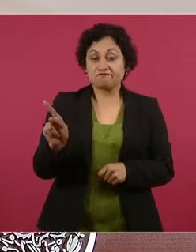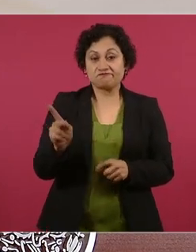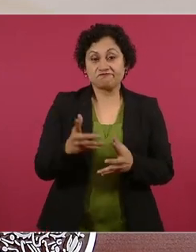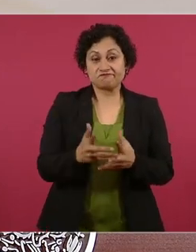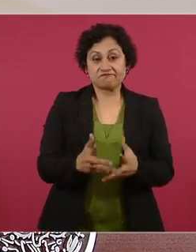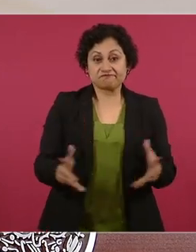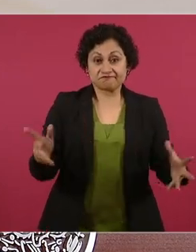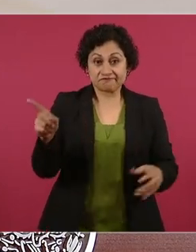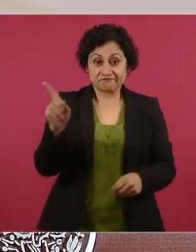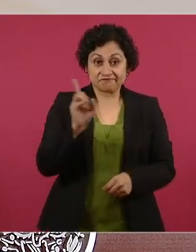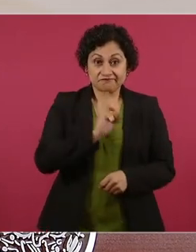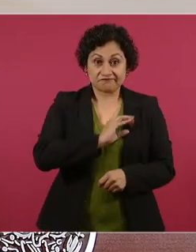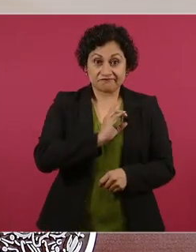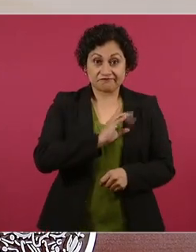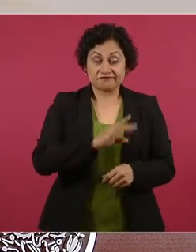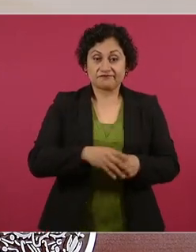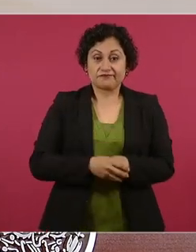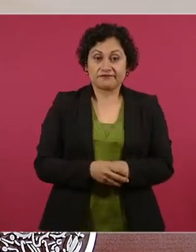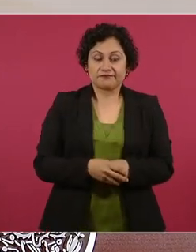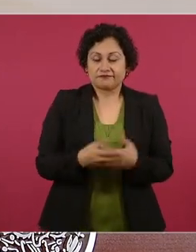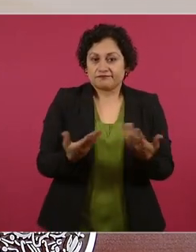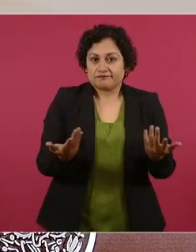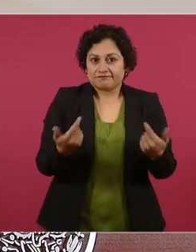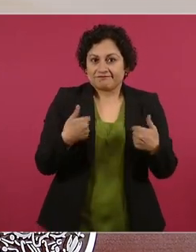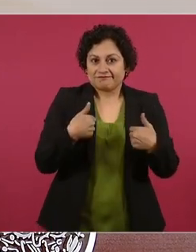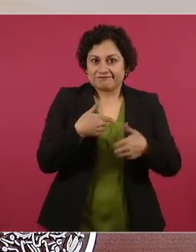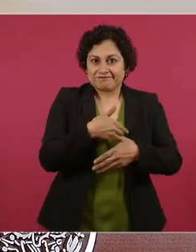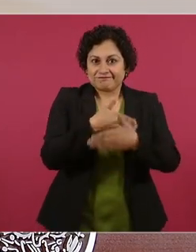No sé qué les está pasando.